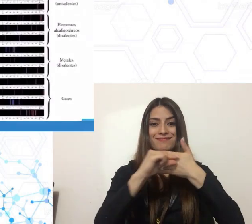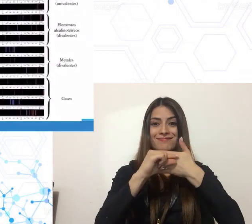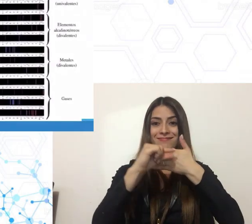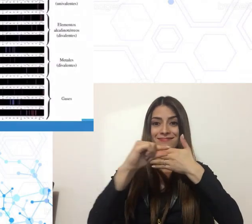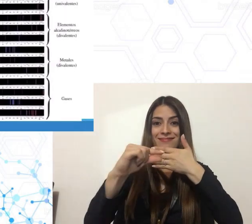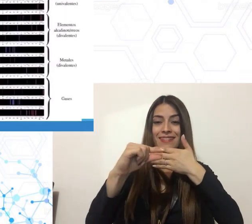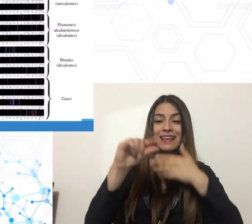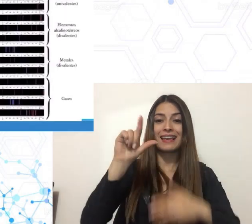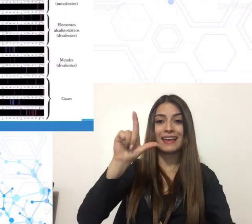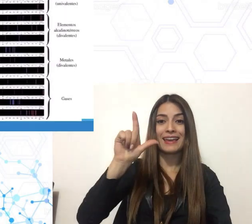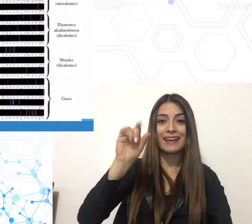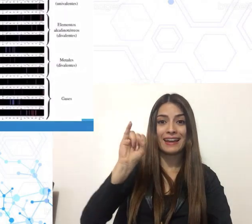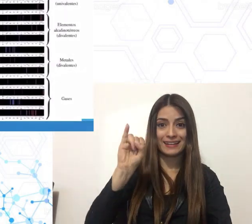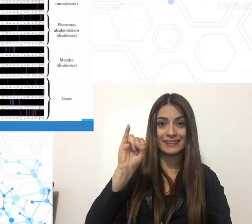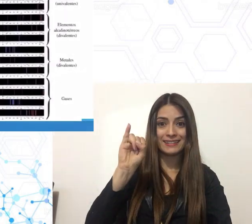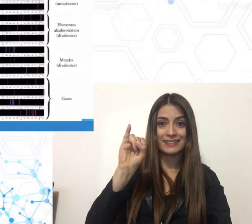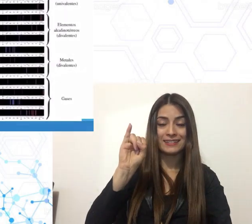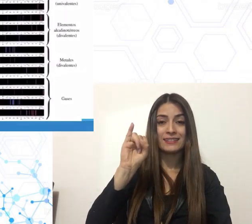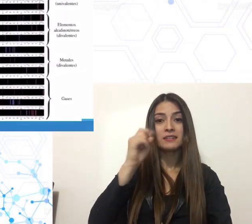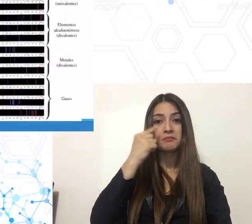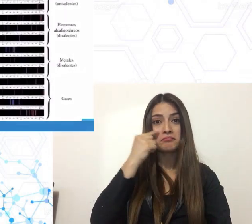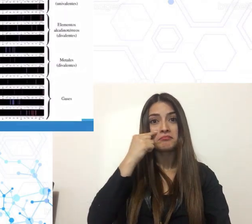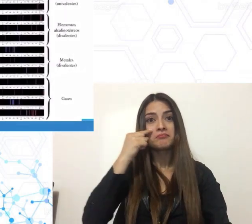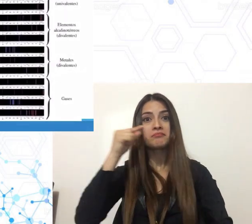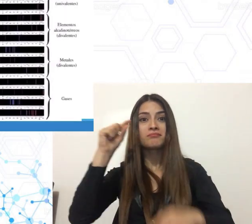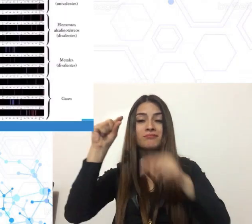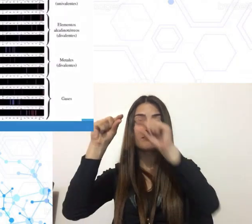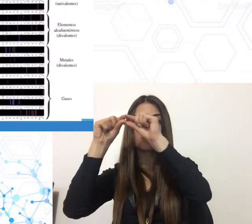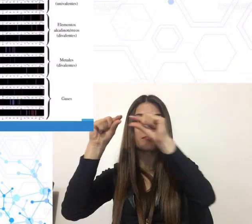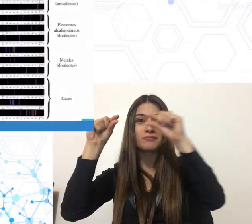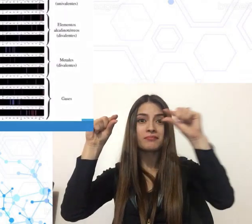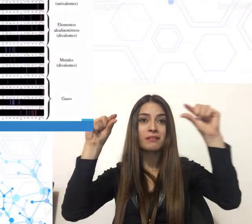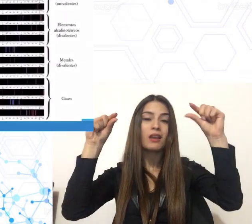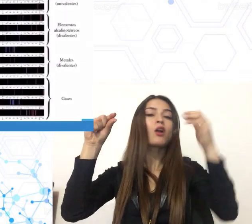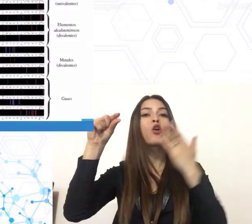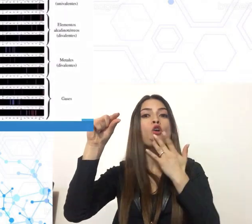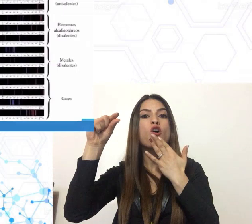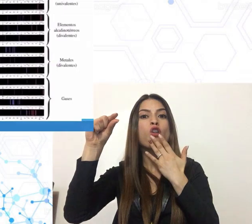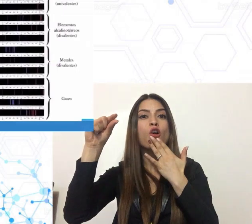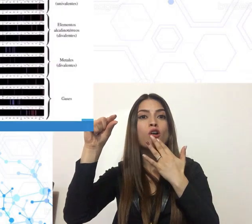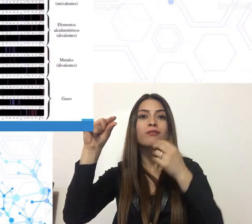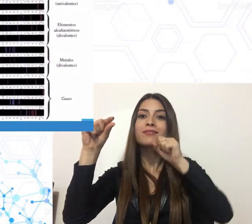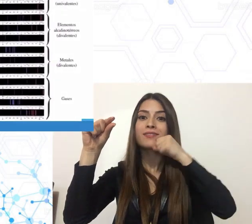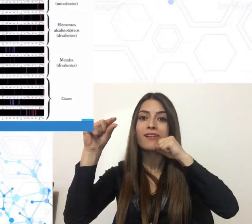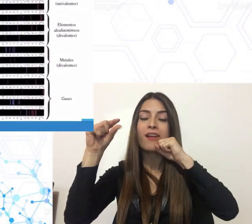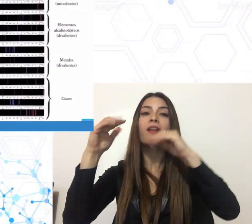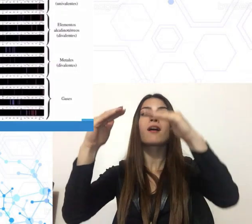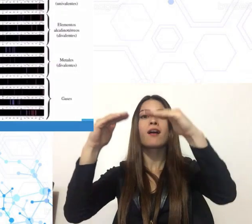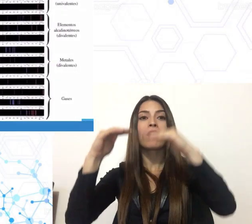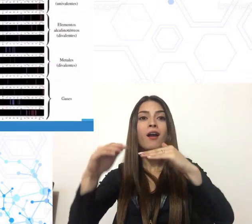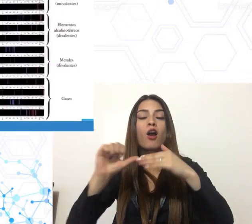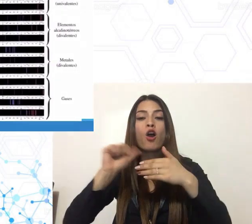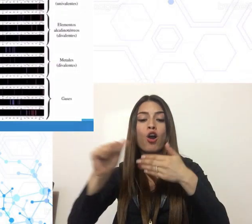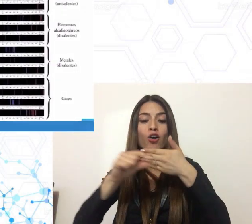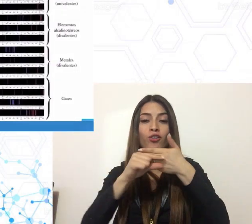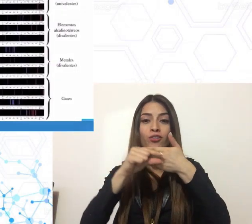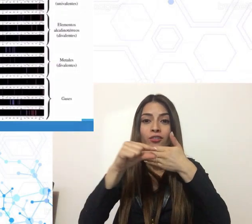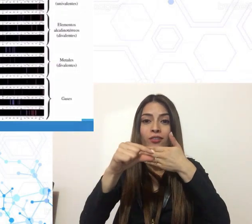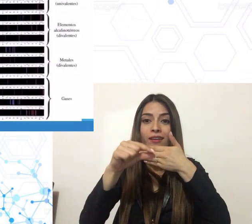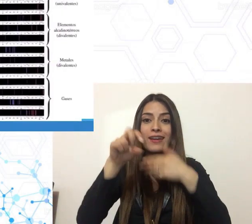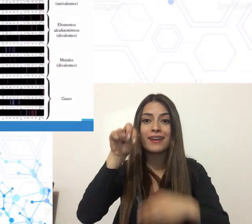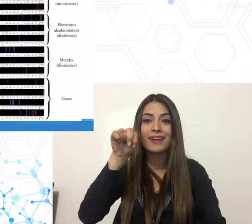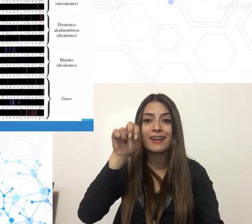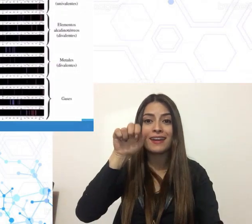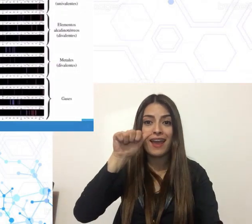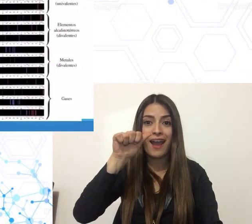observación de diferentes elementos como el litio. Miremos dónde están las líneas que emite el litio. No es igual